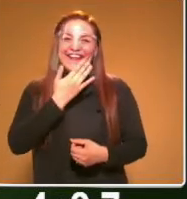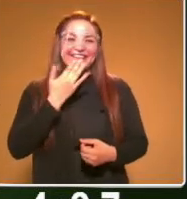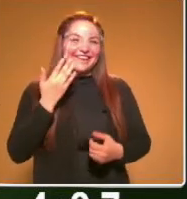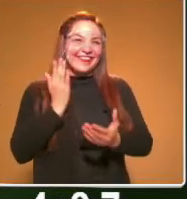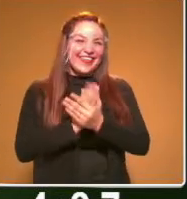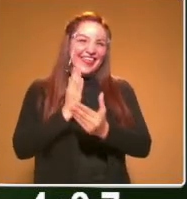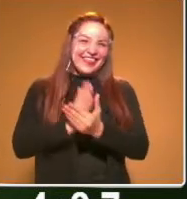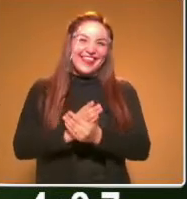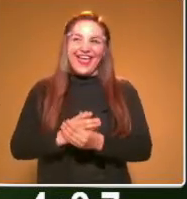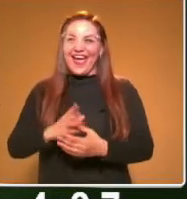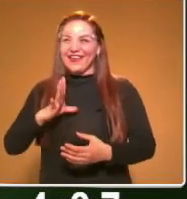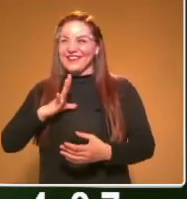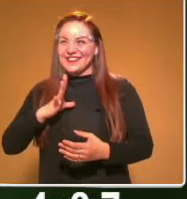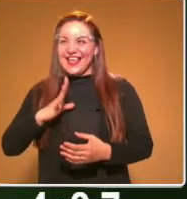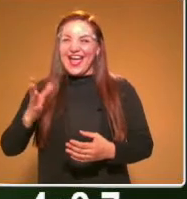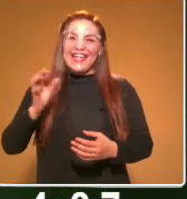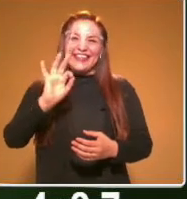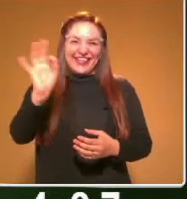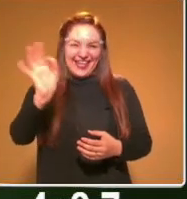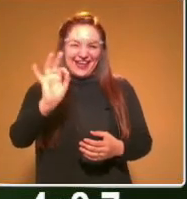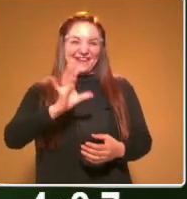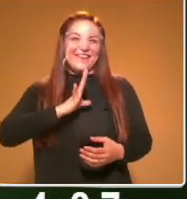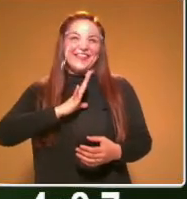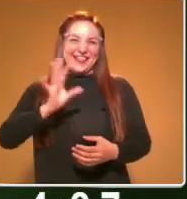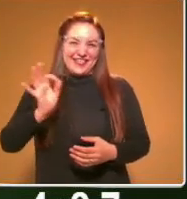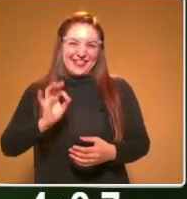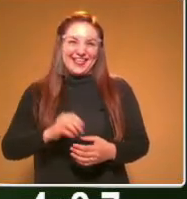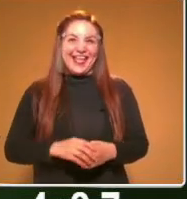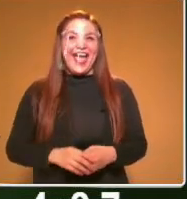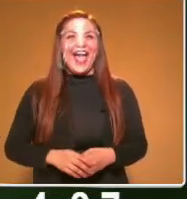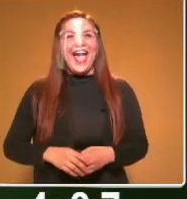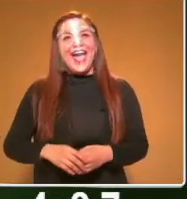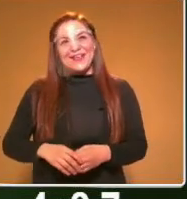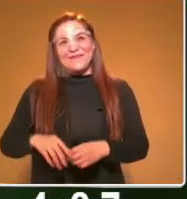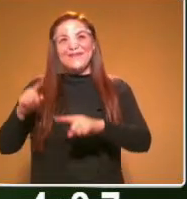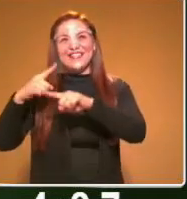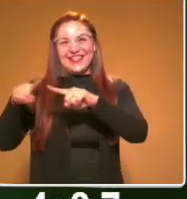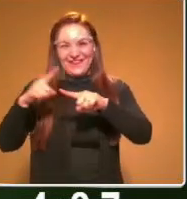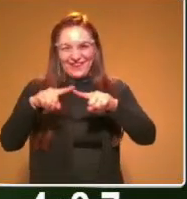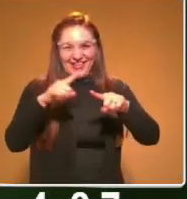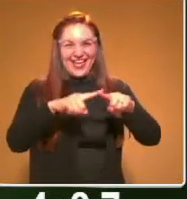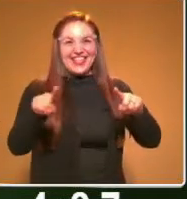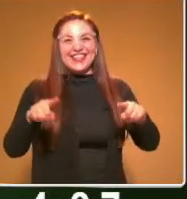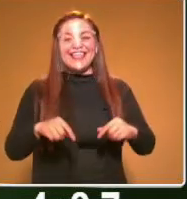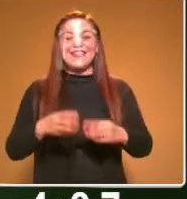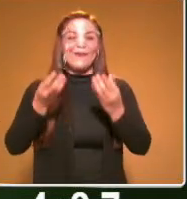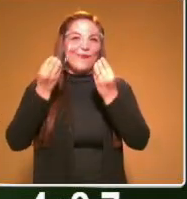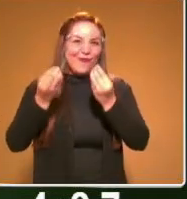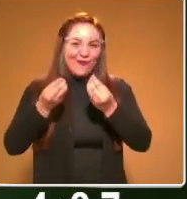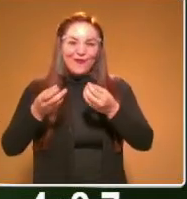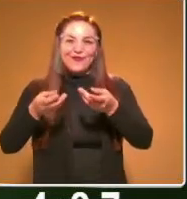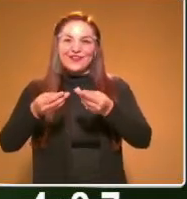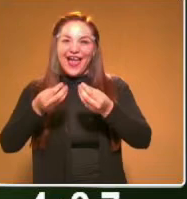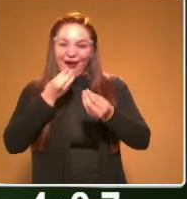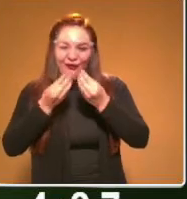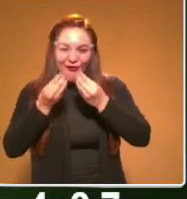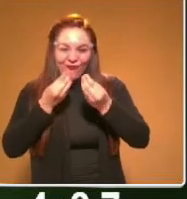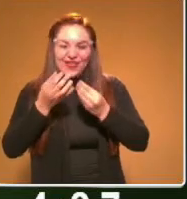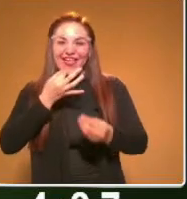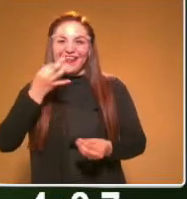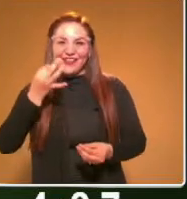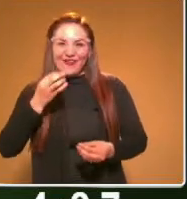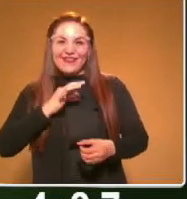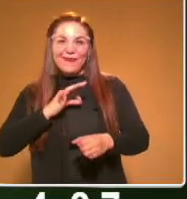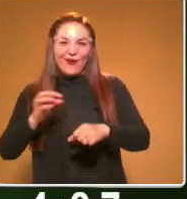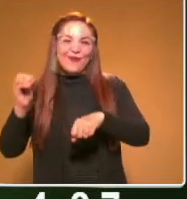Sí, es que... Bueno, algo tendrá que ver eso. Tiene que ser multifacética esa respuesta, porque pues se puede utilizar en muchos platillos muy deliciosos. Y bueno, es